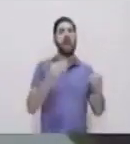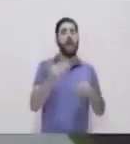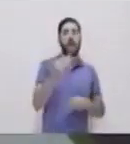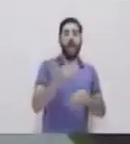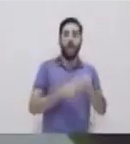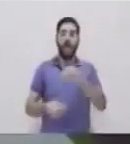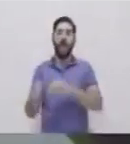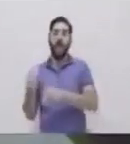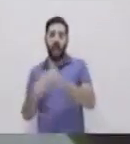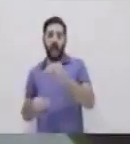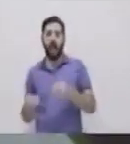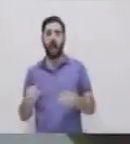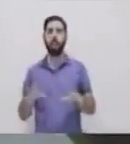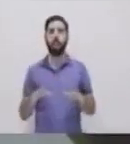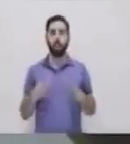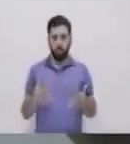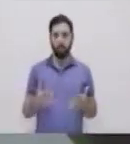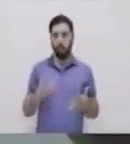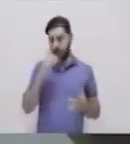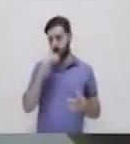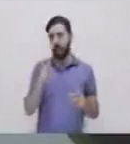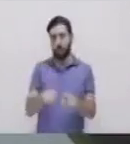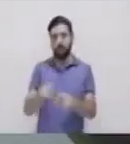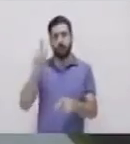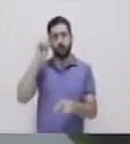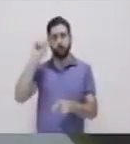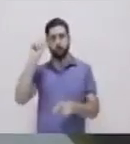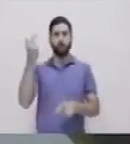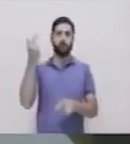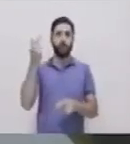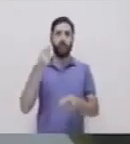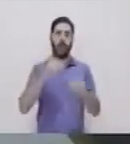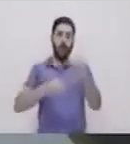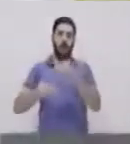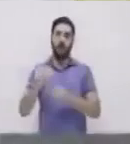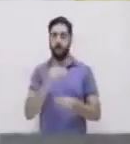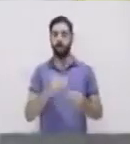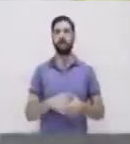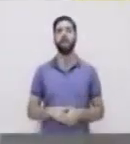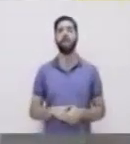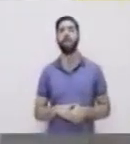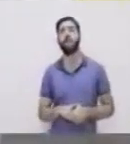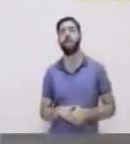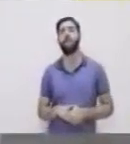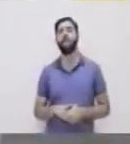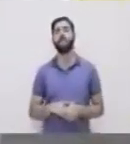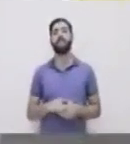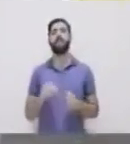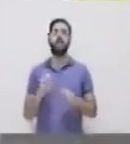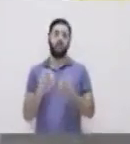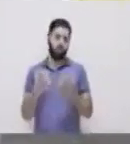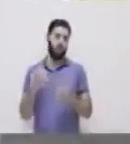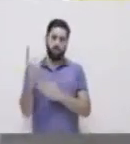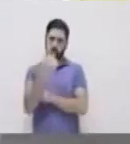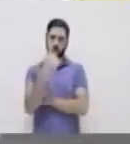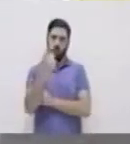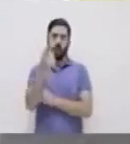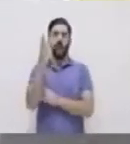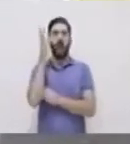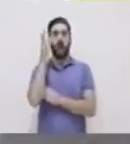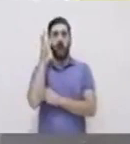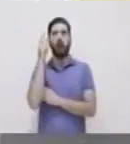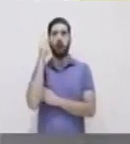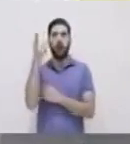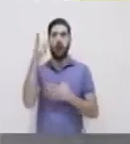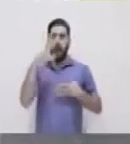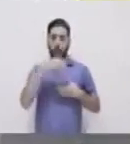ir cambiando ese chip que ya venimos con él dentro desde pequeños, por decirlo así? Pues principalmente escuchar nuestra